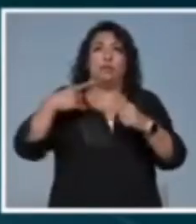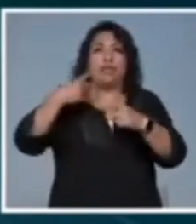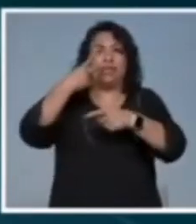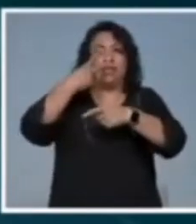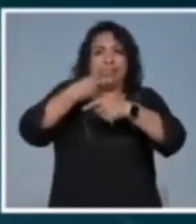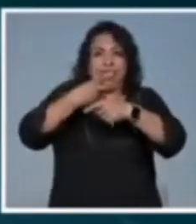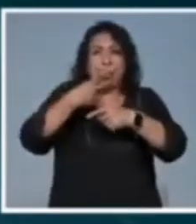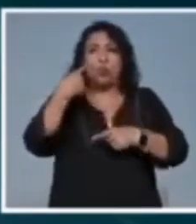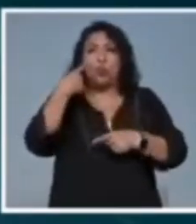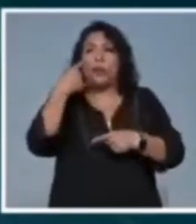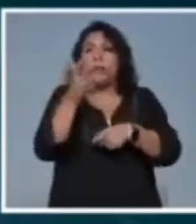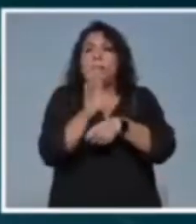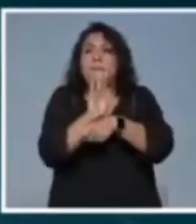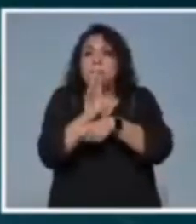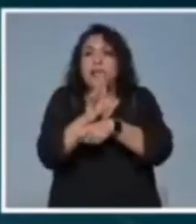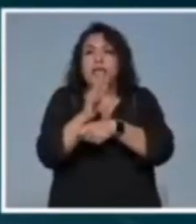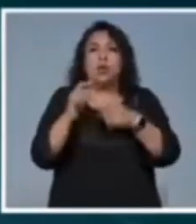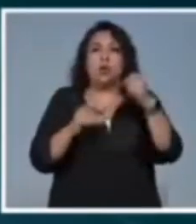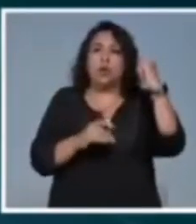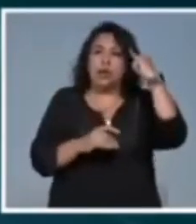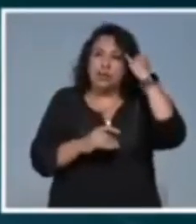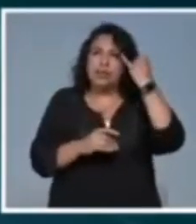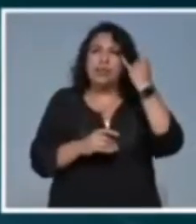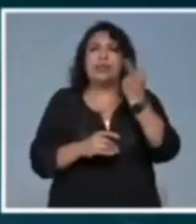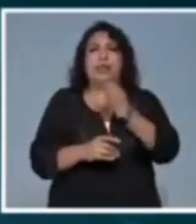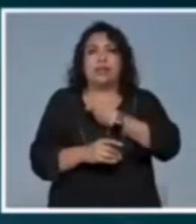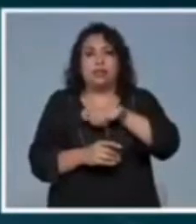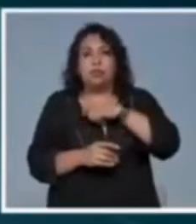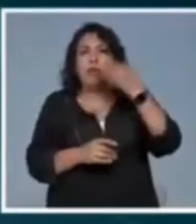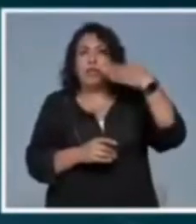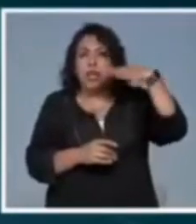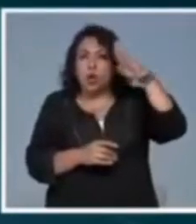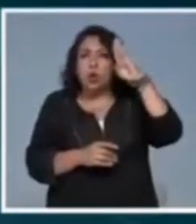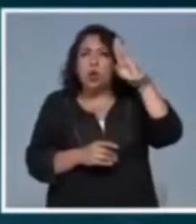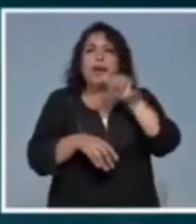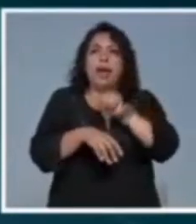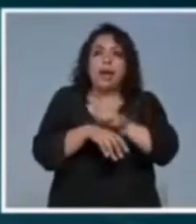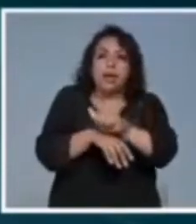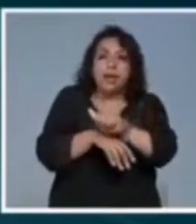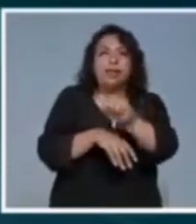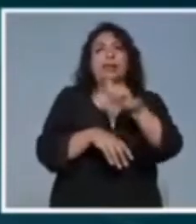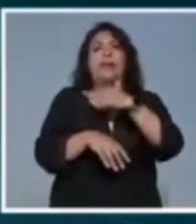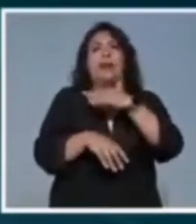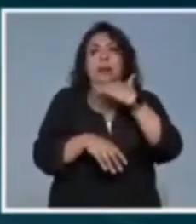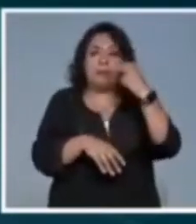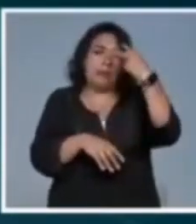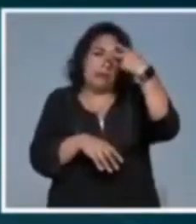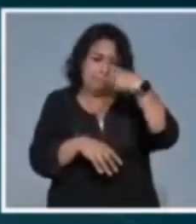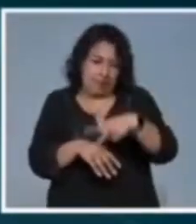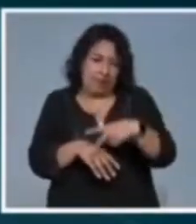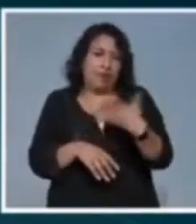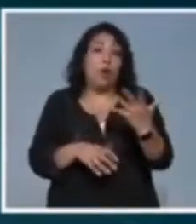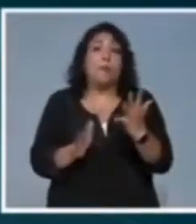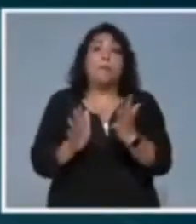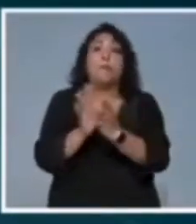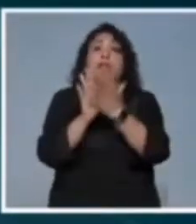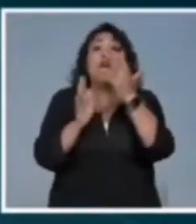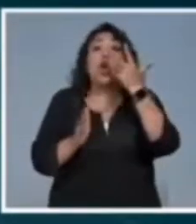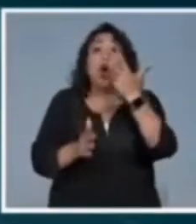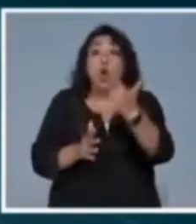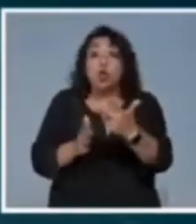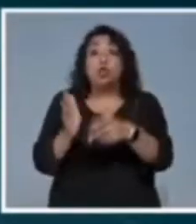edición, se podrán ver películas de la India, España, Cuba, Argentina, Colombia, Alemania y, por supuesto, México. Participará con